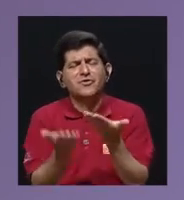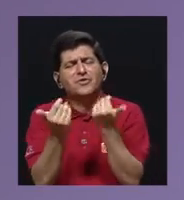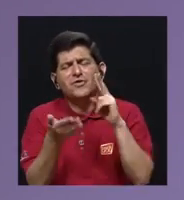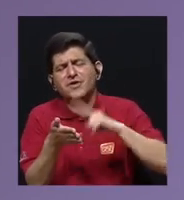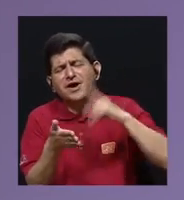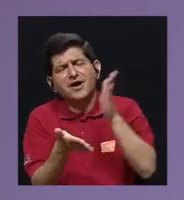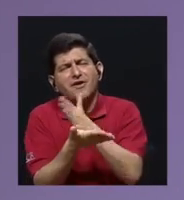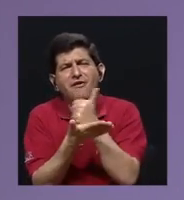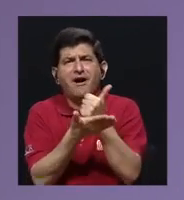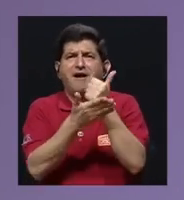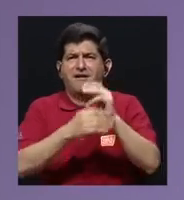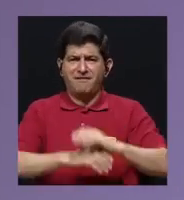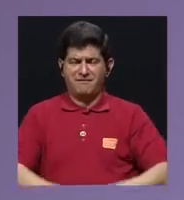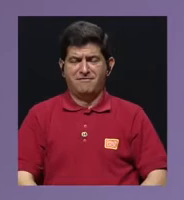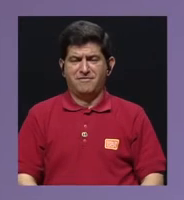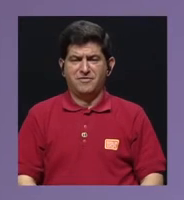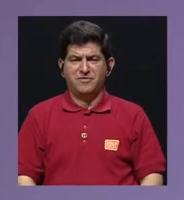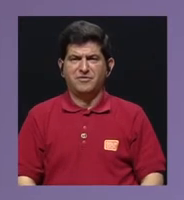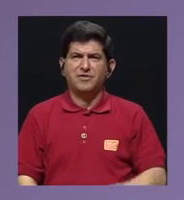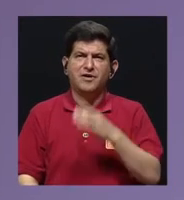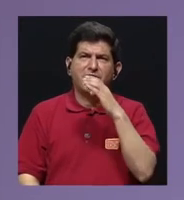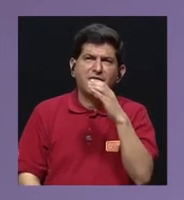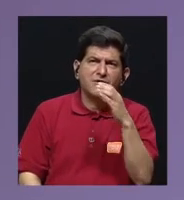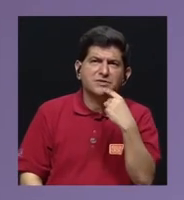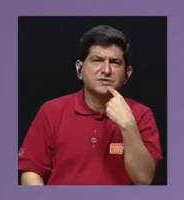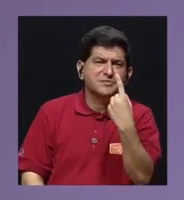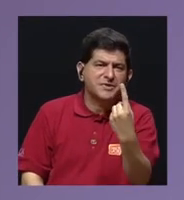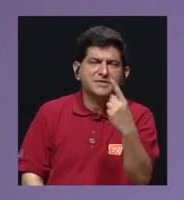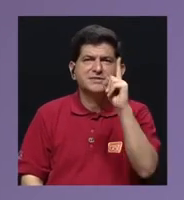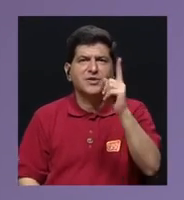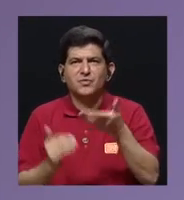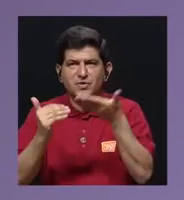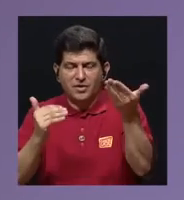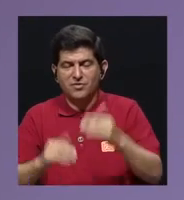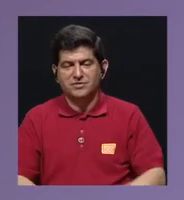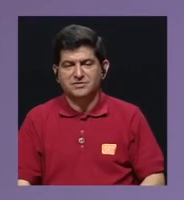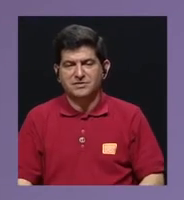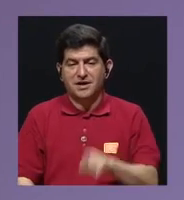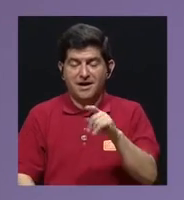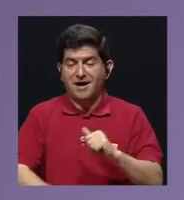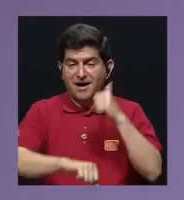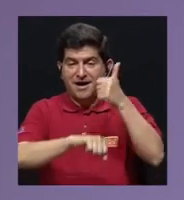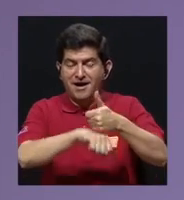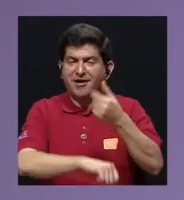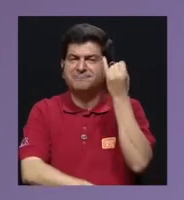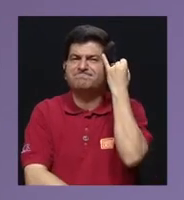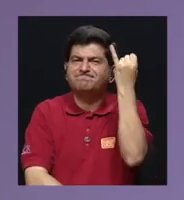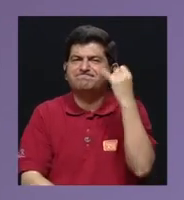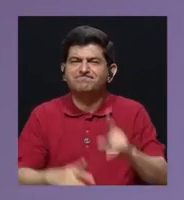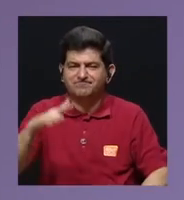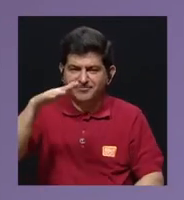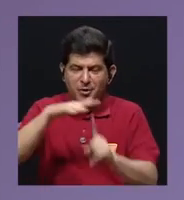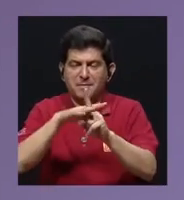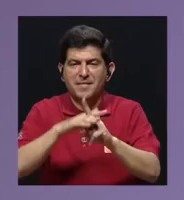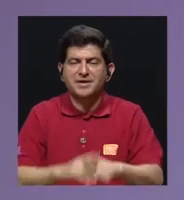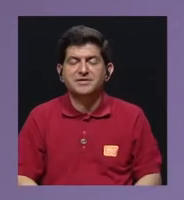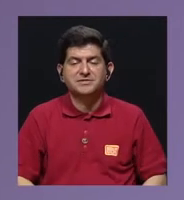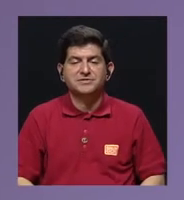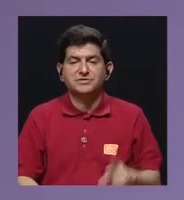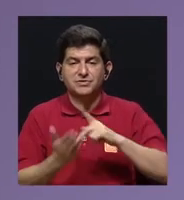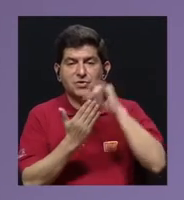sí. Y entonces recomiéndeme algo. Entonces de ahí ella me planteó esa inquietud y surgió la idea de llevar el